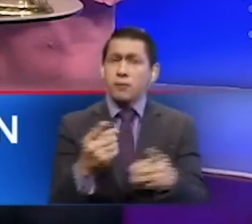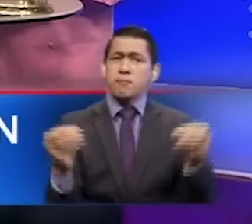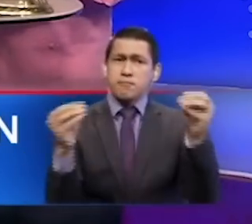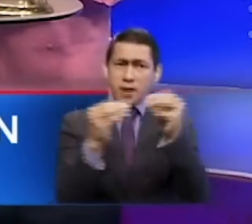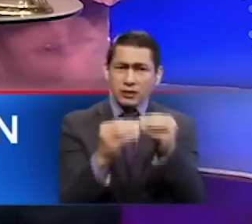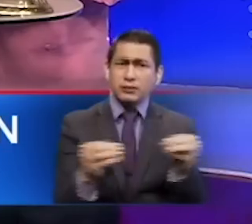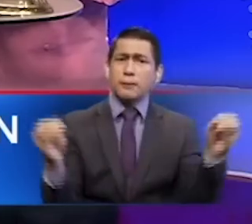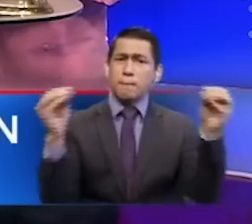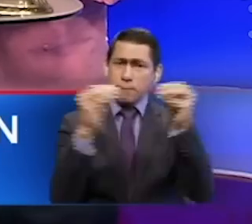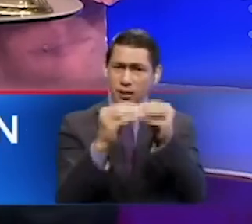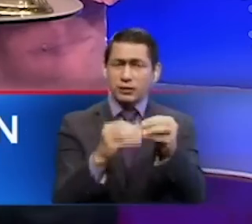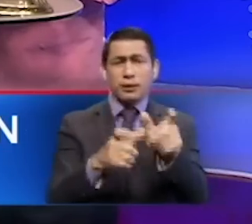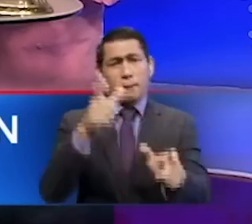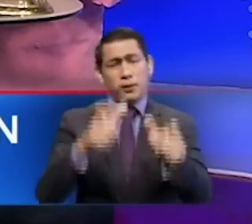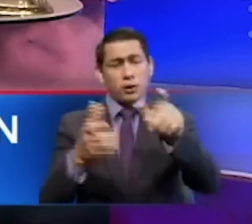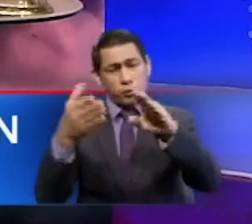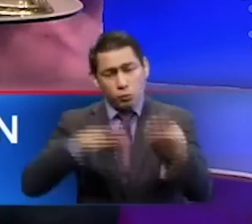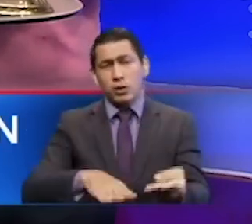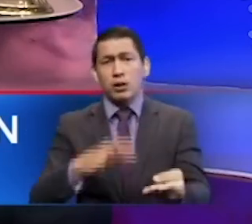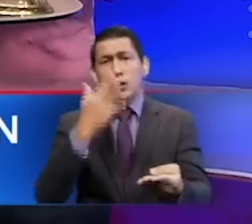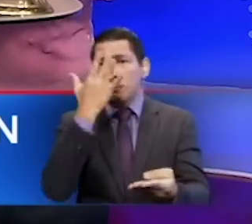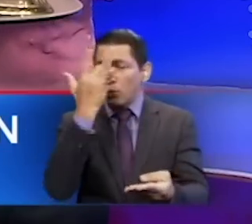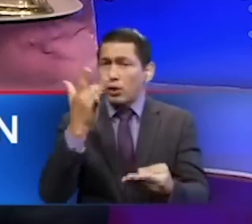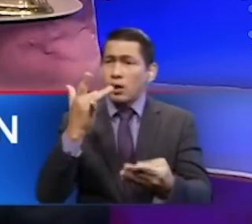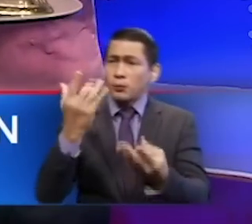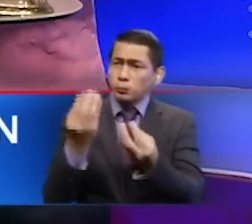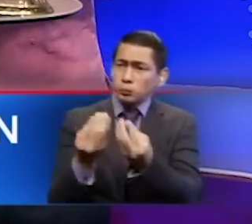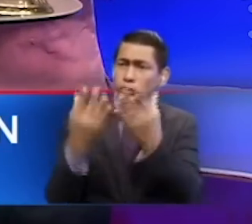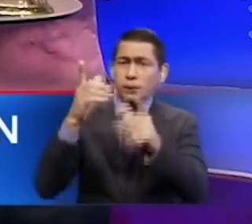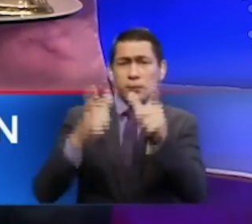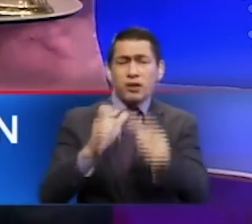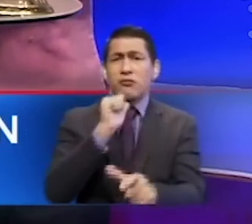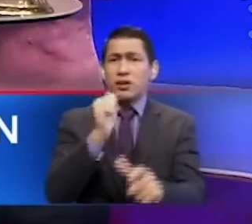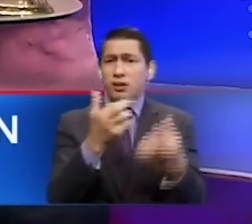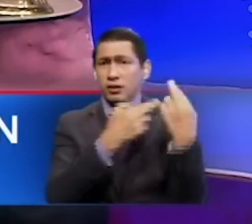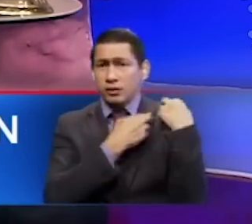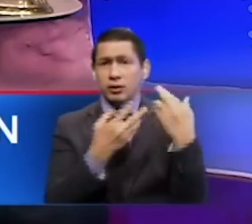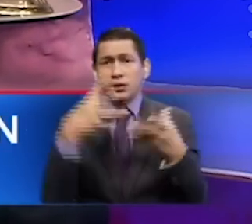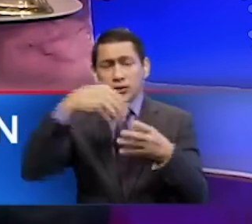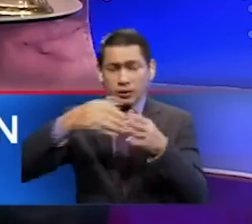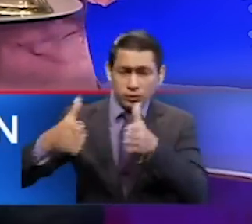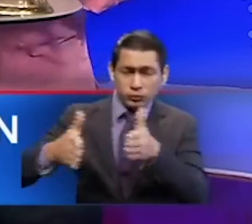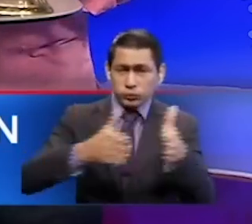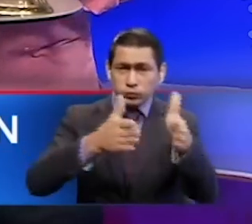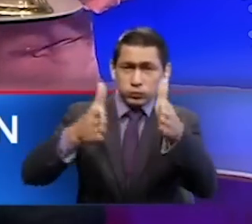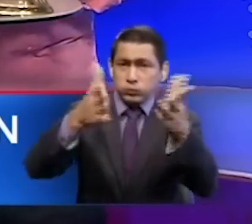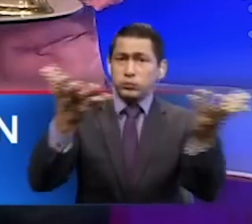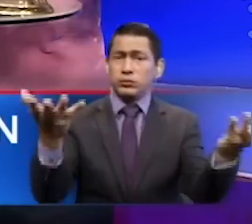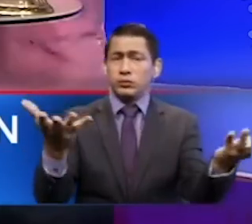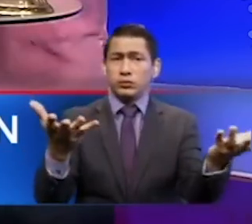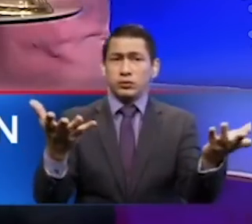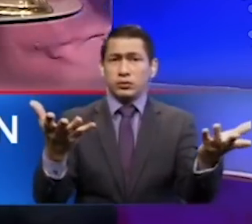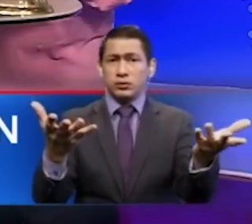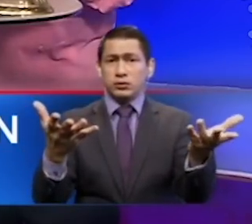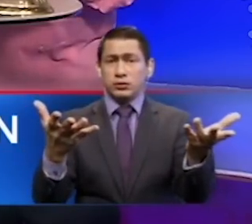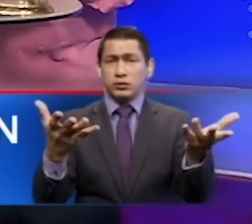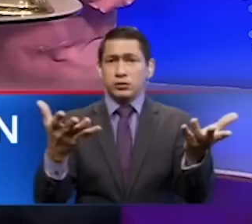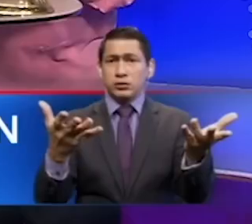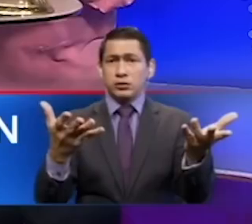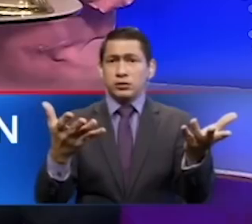Por irresponsabilidades. Vaya a ver las carreteras. Vaya a ver las calles principales, las avenidas, las